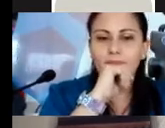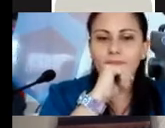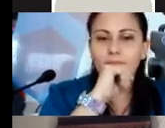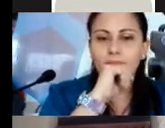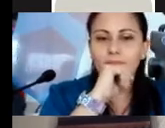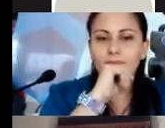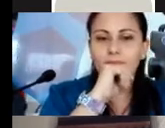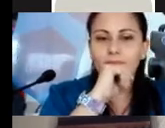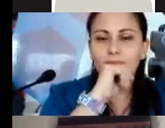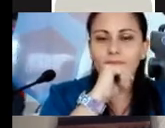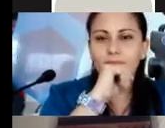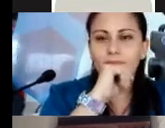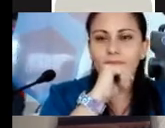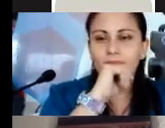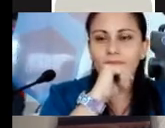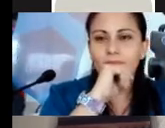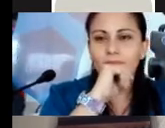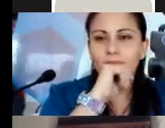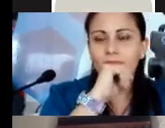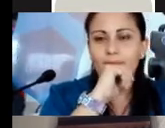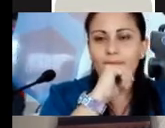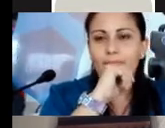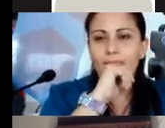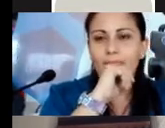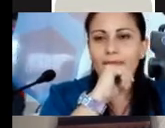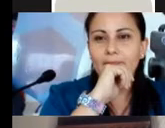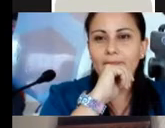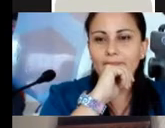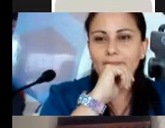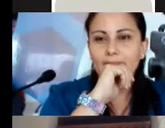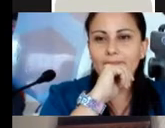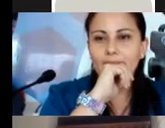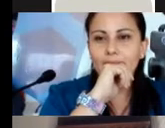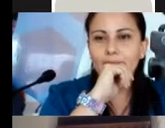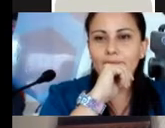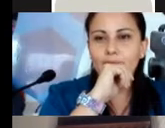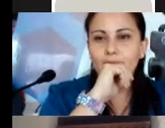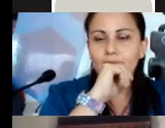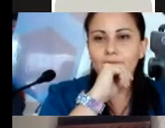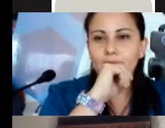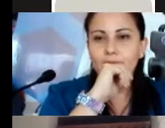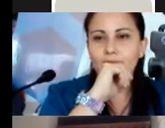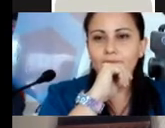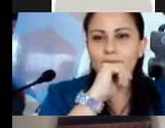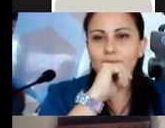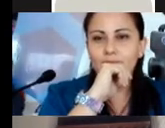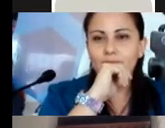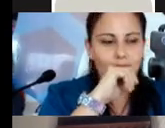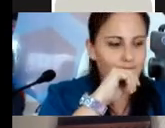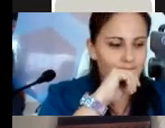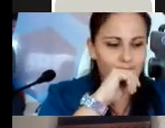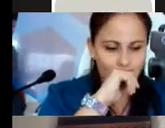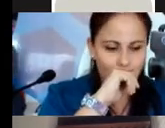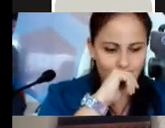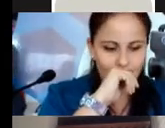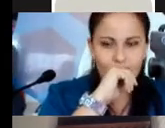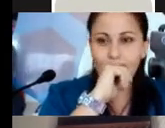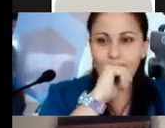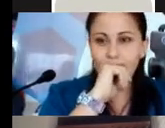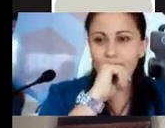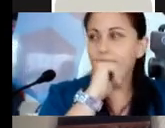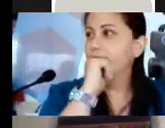una postura cómoda para el paciente y funcional. Cuando veo soportes laterales demasiado apretados o